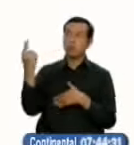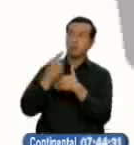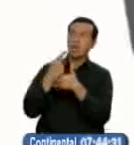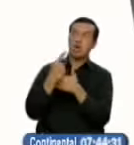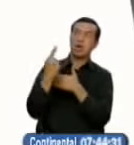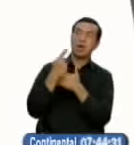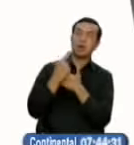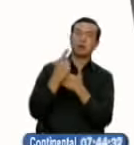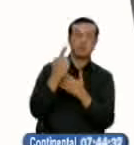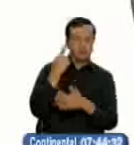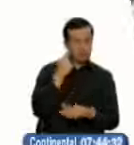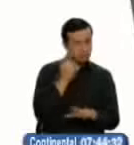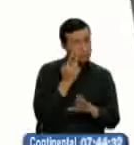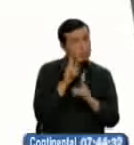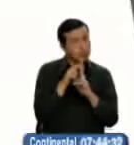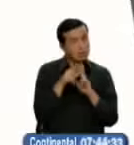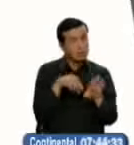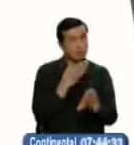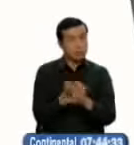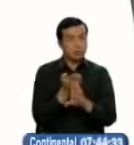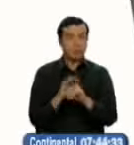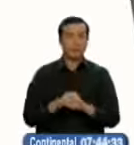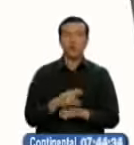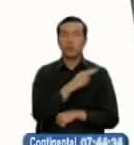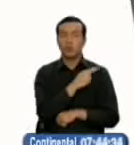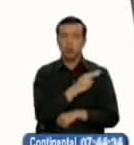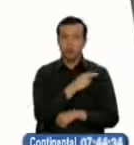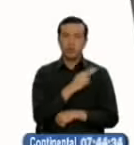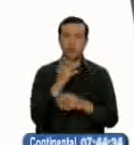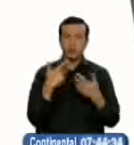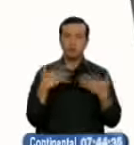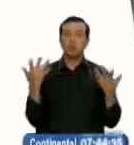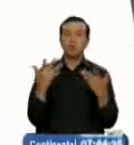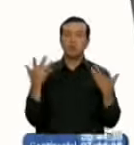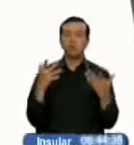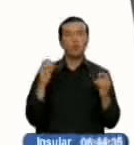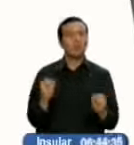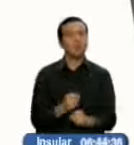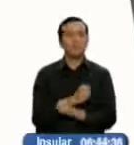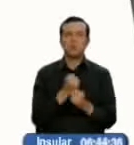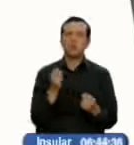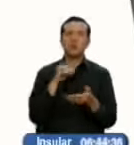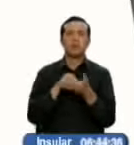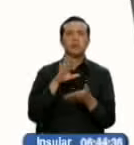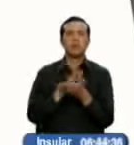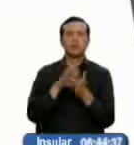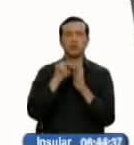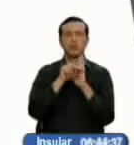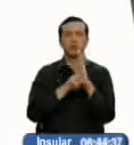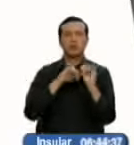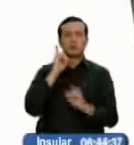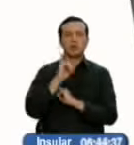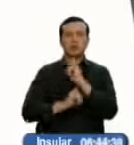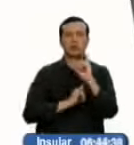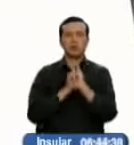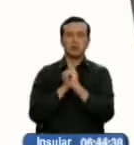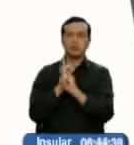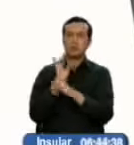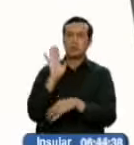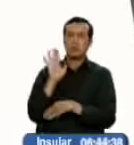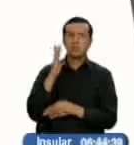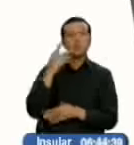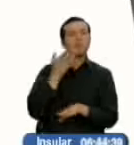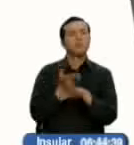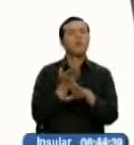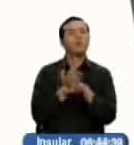se plantea la siguiente alternativa. La universidad, ante la imposibilidad de aplicar las normas internacionales de la institución,